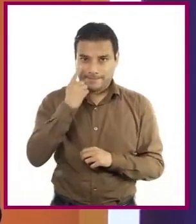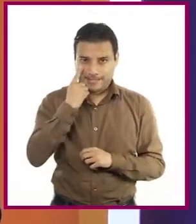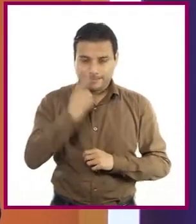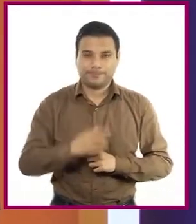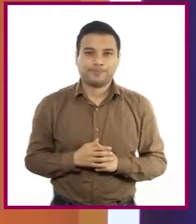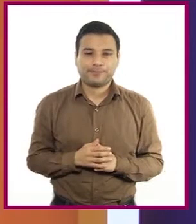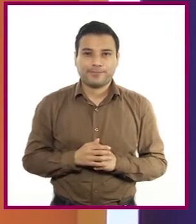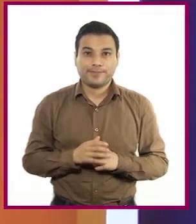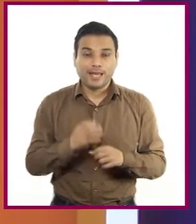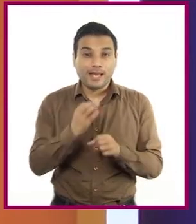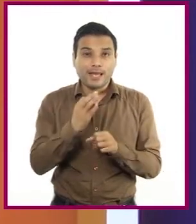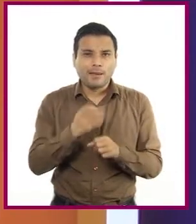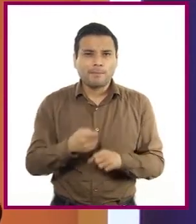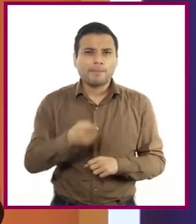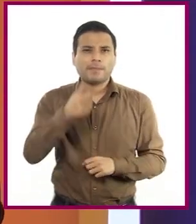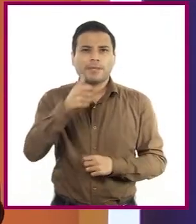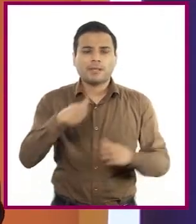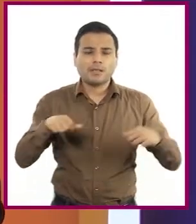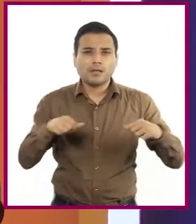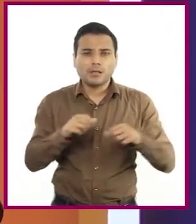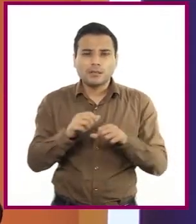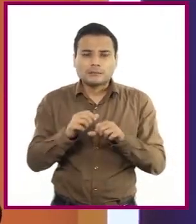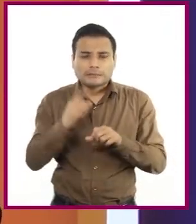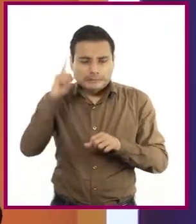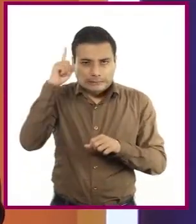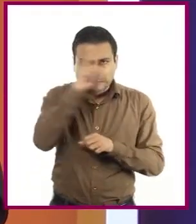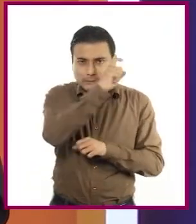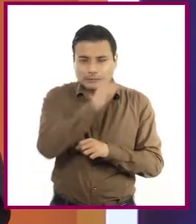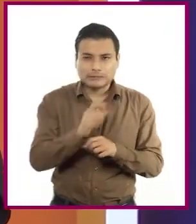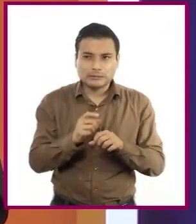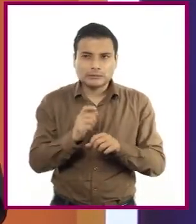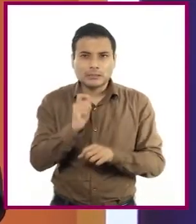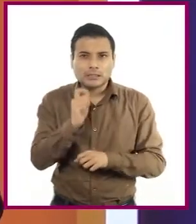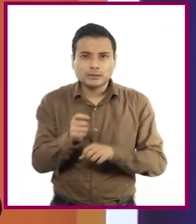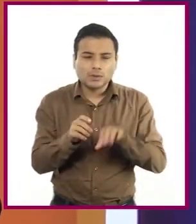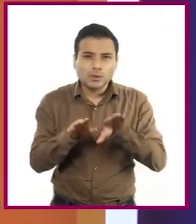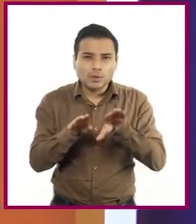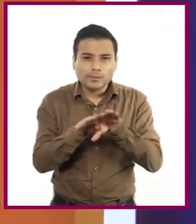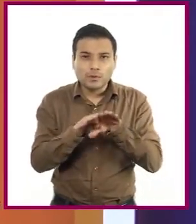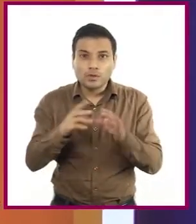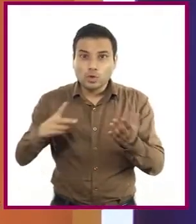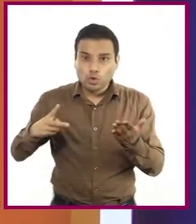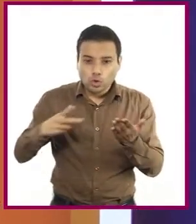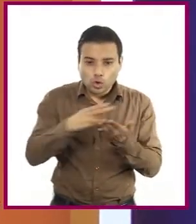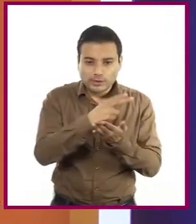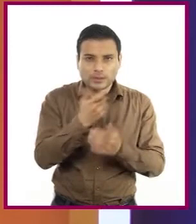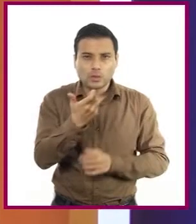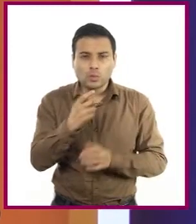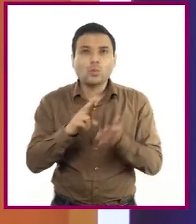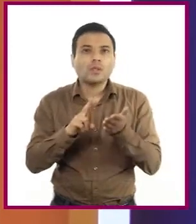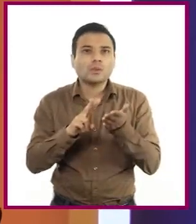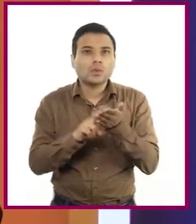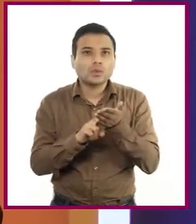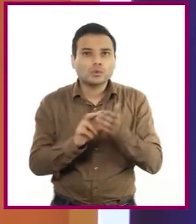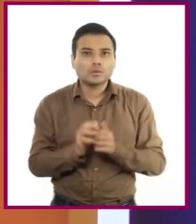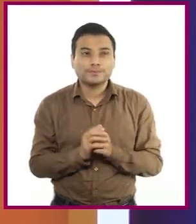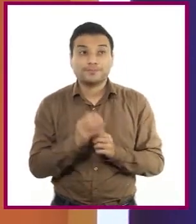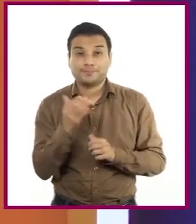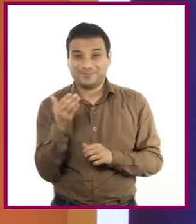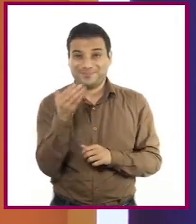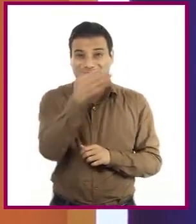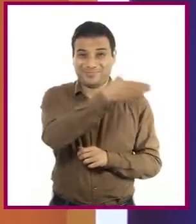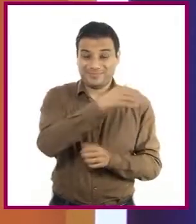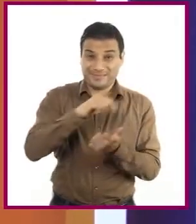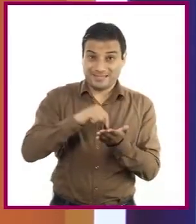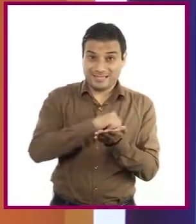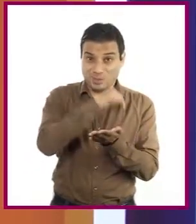reto al que se enfrentaron fue calcular el costo por el corte o calado de cada tarjeta. El lugar al que llevaron las tarjetas para